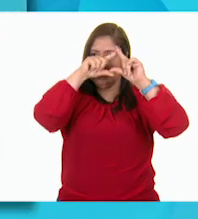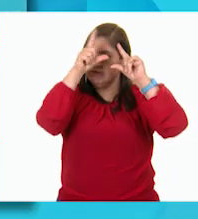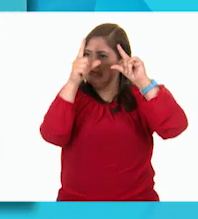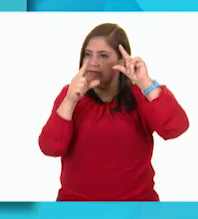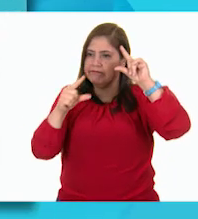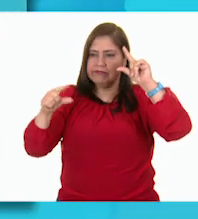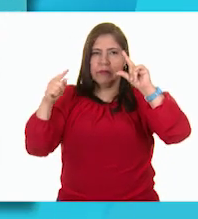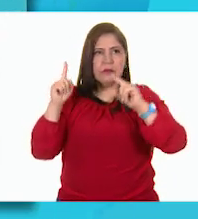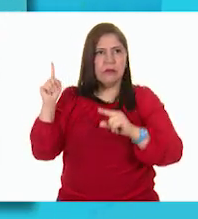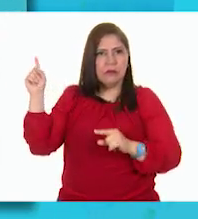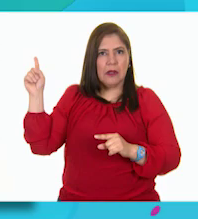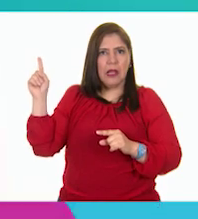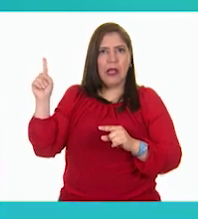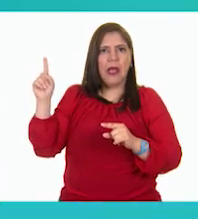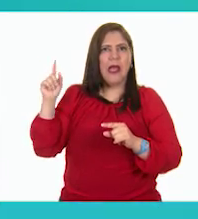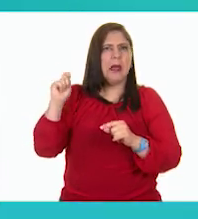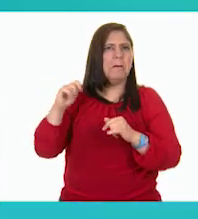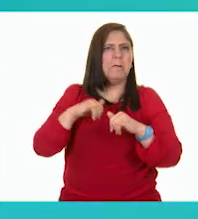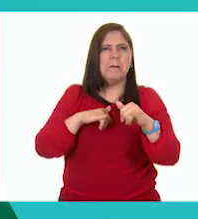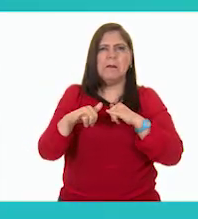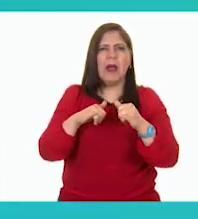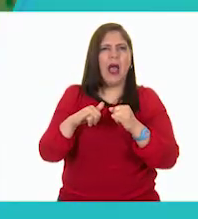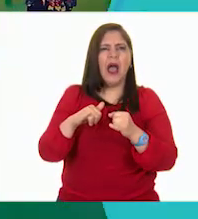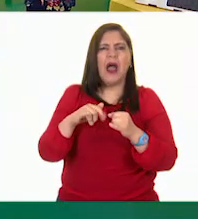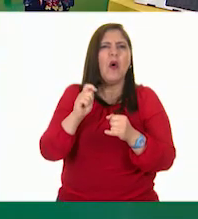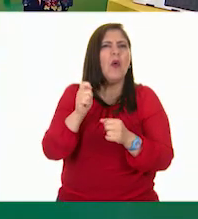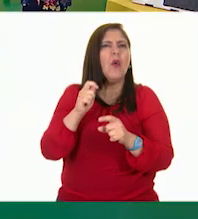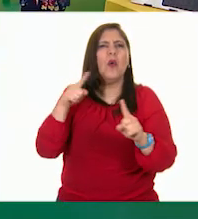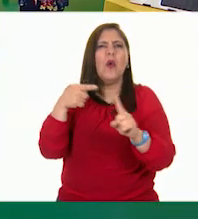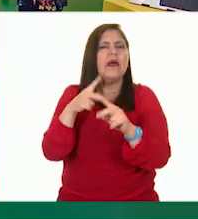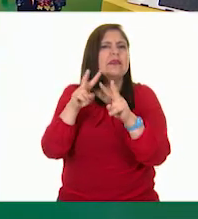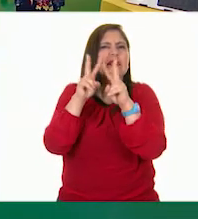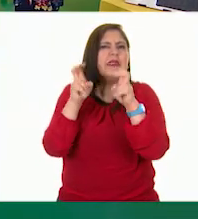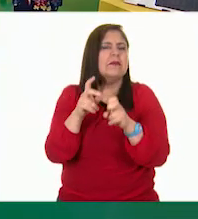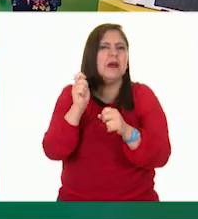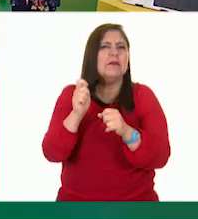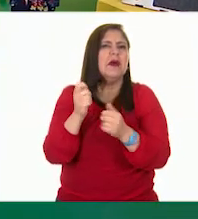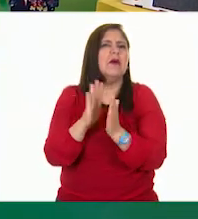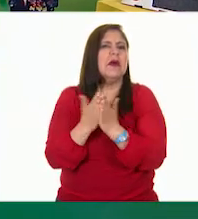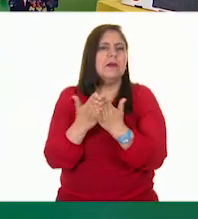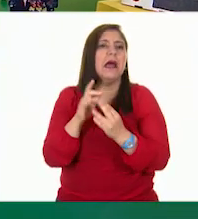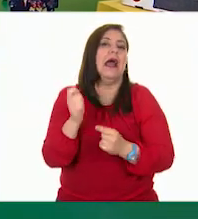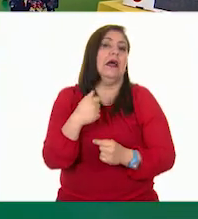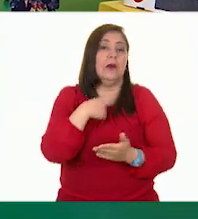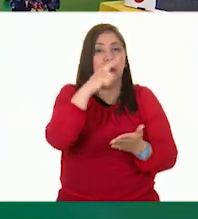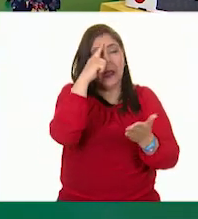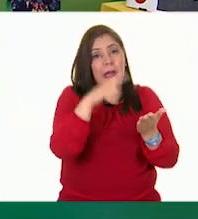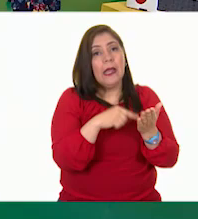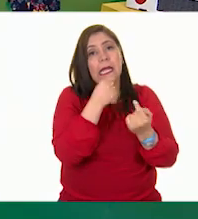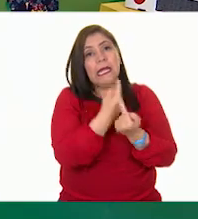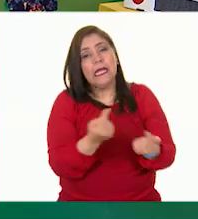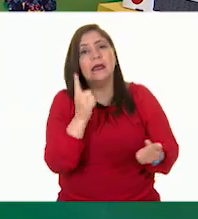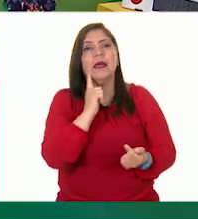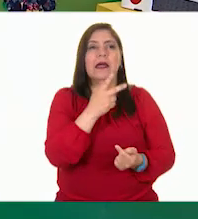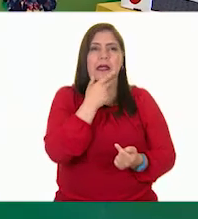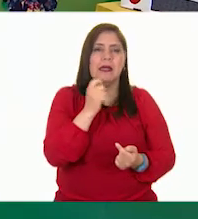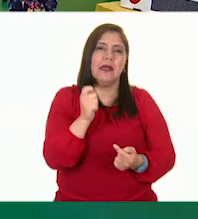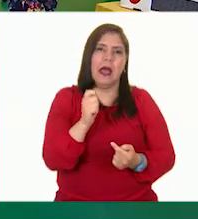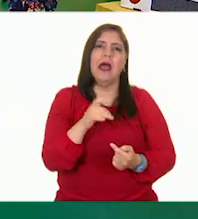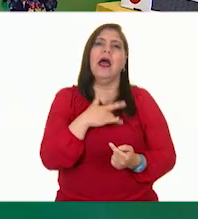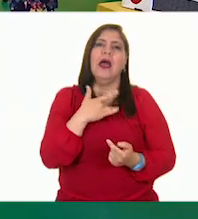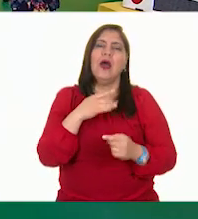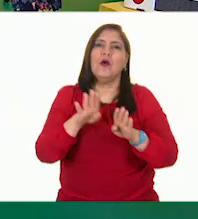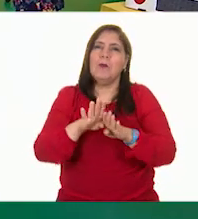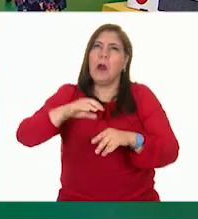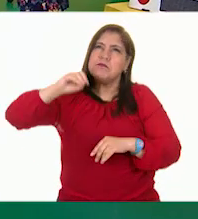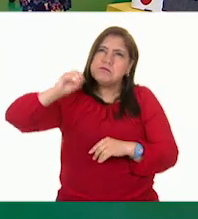libro que contiene este mapa? A ver, Pili. Pues yo creo que es un libro que trata de niños y niñas. De cómo se trasladan,